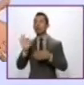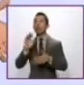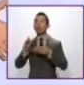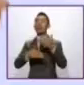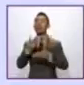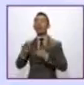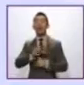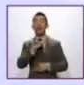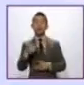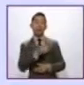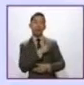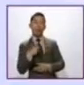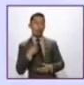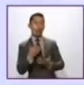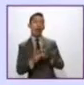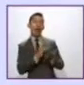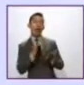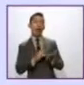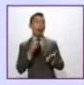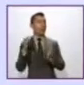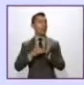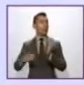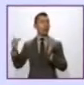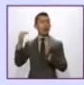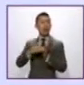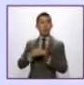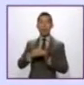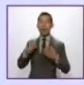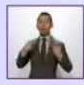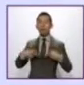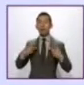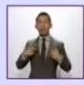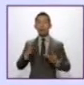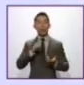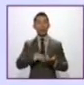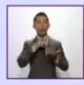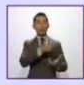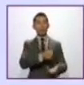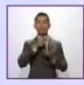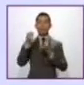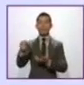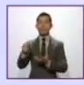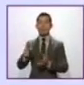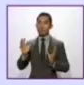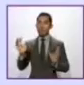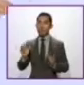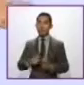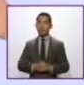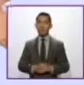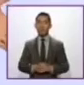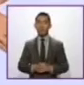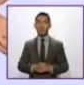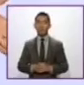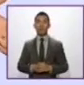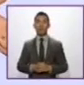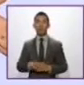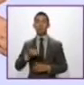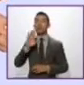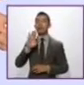van a cobrar el favor de los millones de pesos del pueblo que está dilapidando.